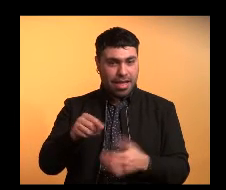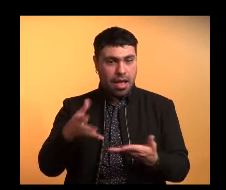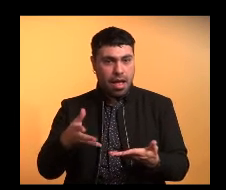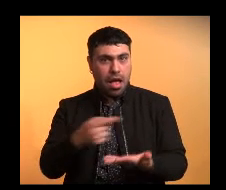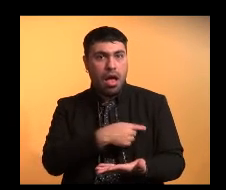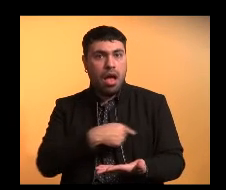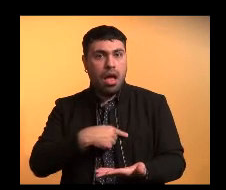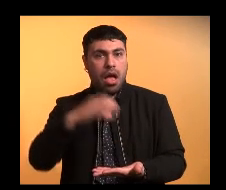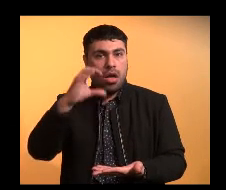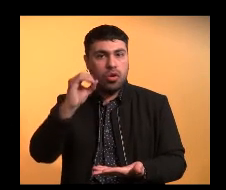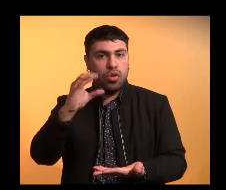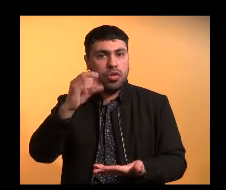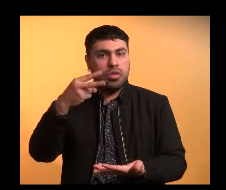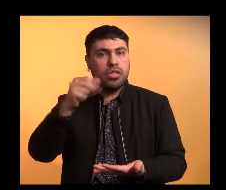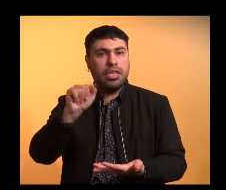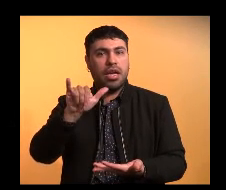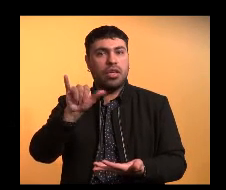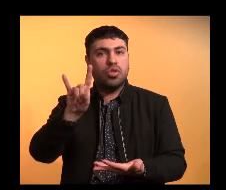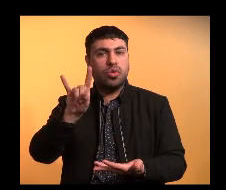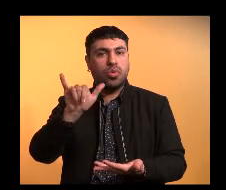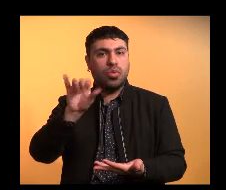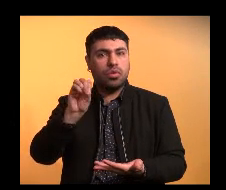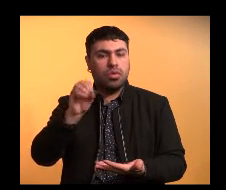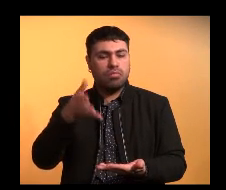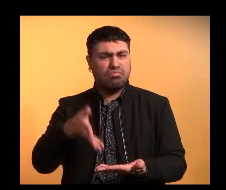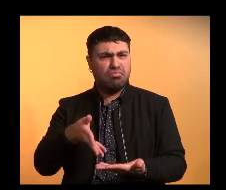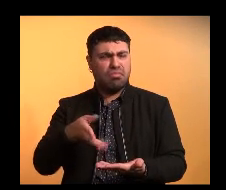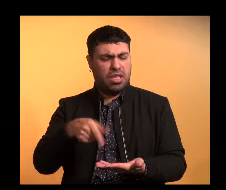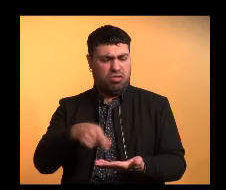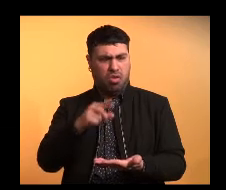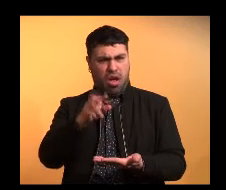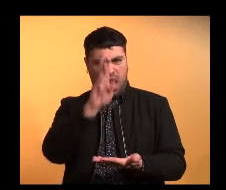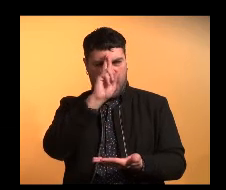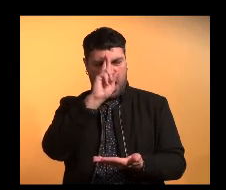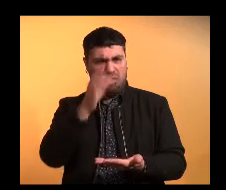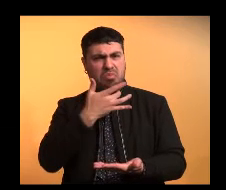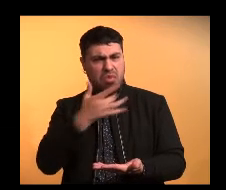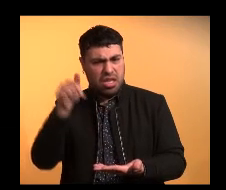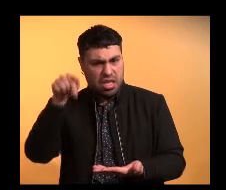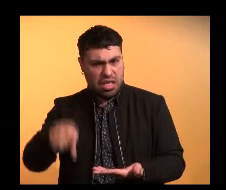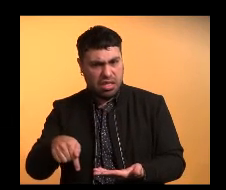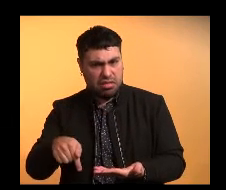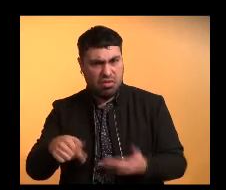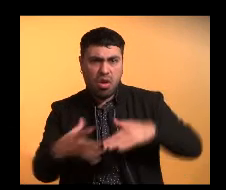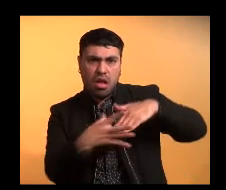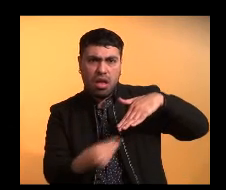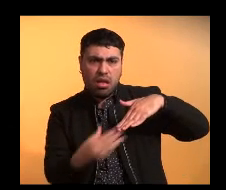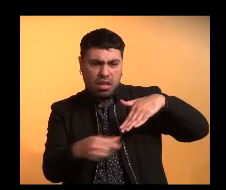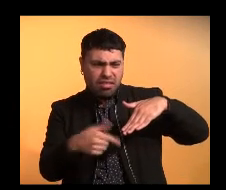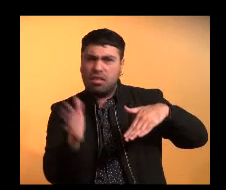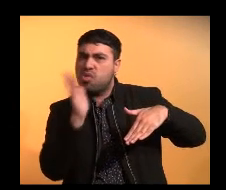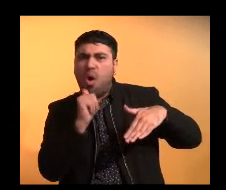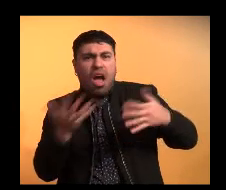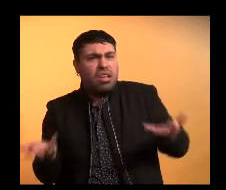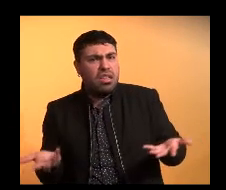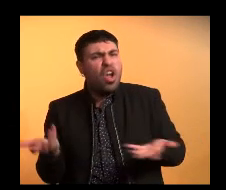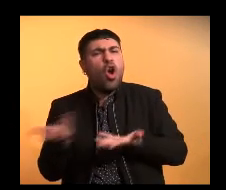Durbilea, esa alga es cochayuyo, y la Durbilea, ese género, no crece en Antártica. Por lo tanto, esta alga lo que hizo